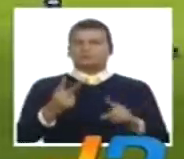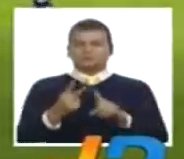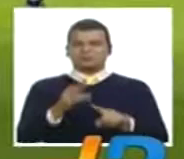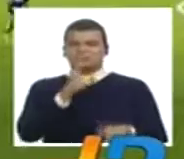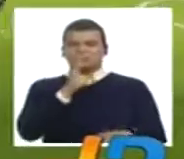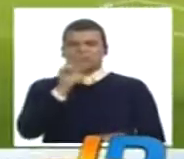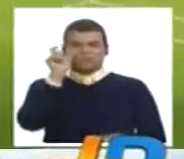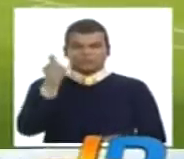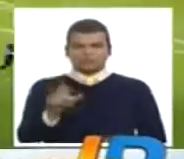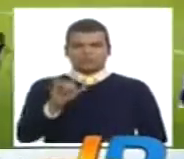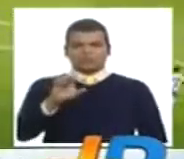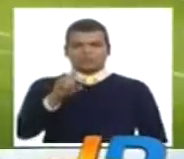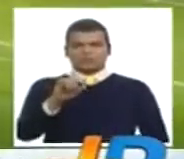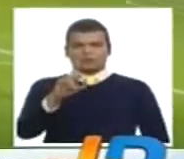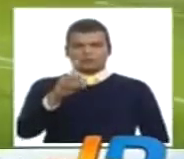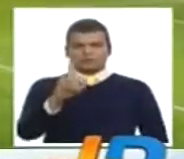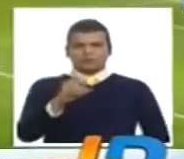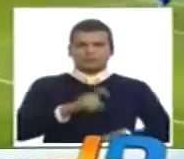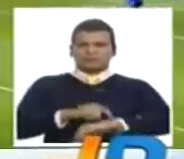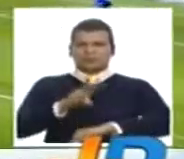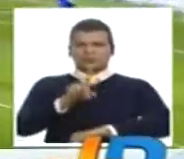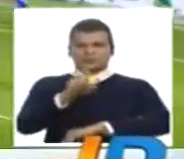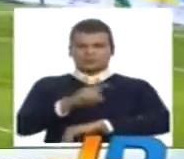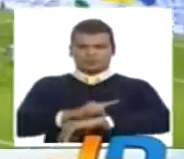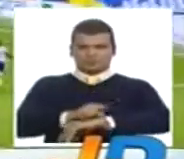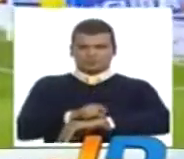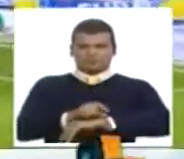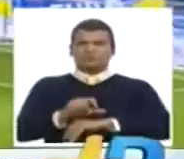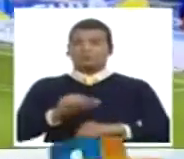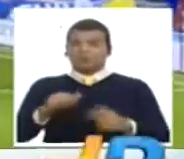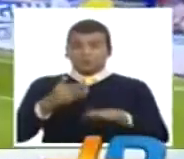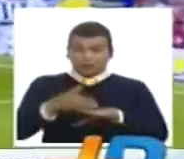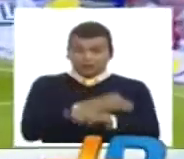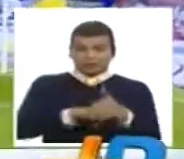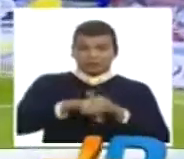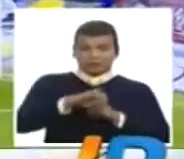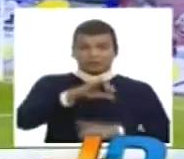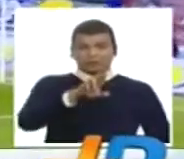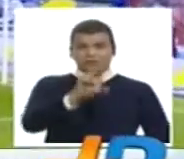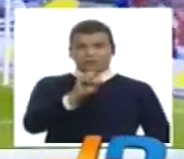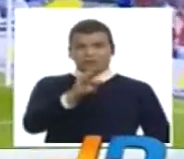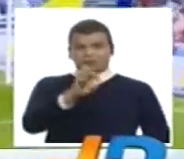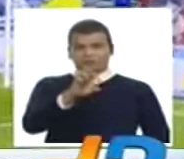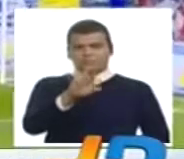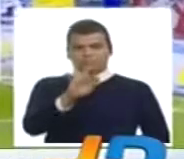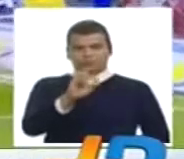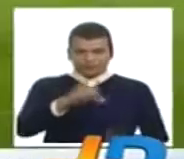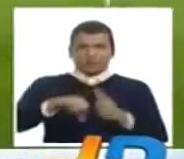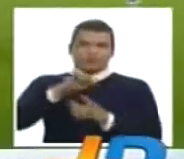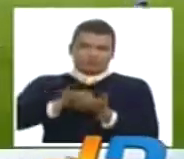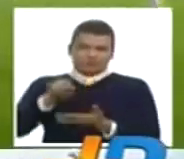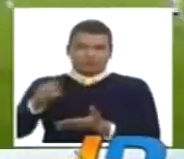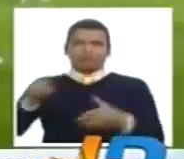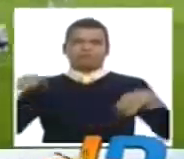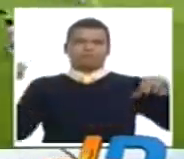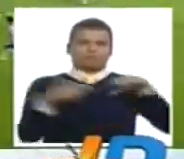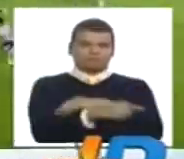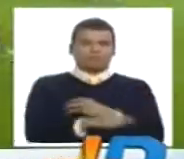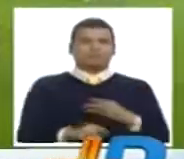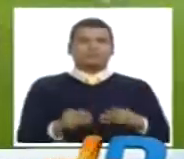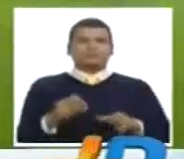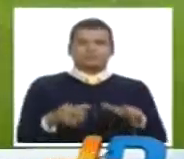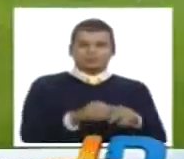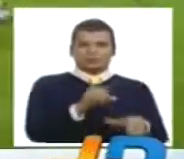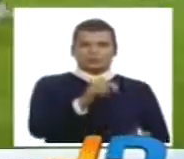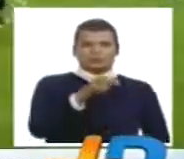Yesid Mena a los 26 minutos del segundo tiempo, después de un contragolpe de Roberto Ovelar cediéndolo para Mena, mandándolo al fondo de la red. Y el descuento para el Once